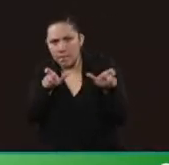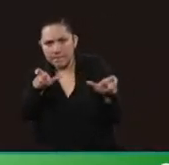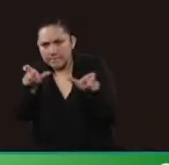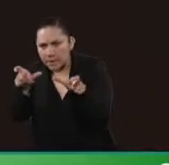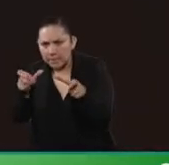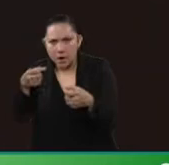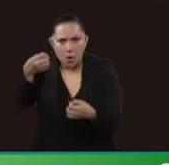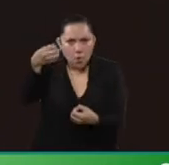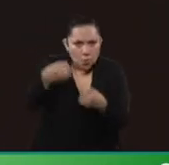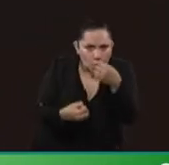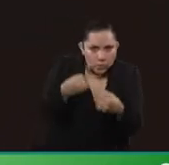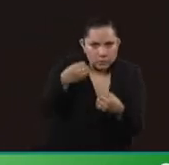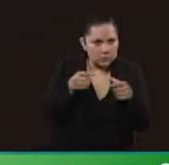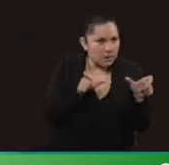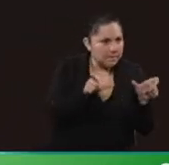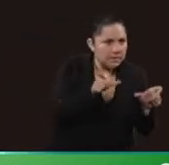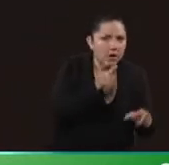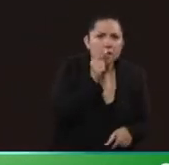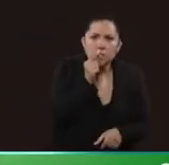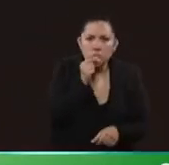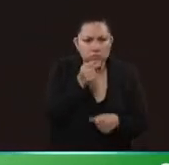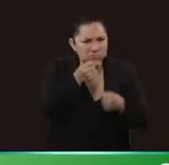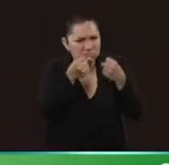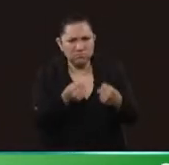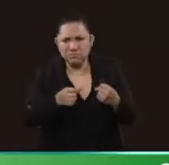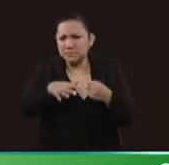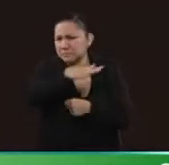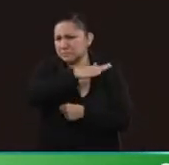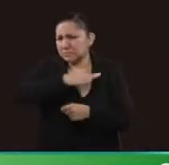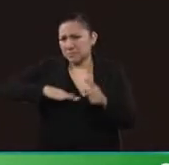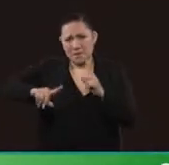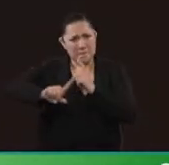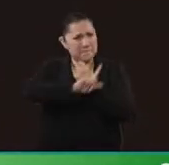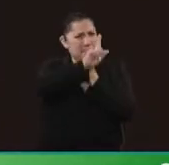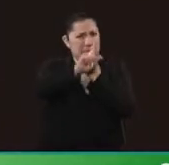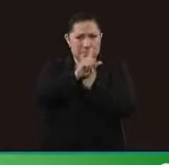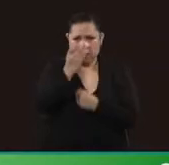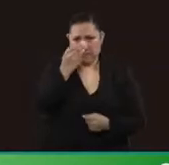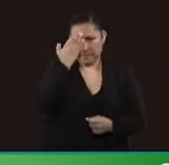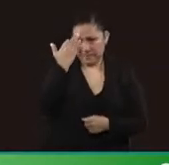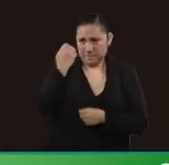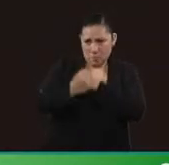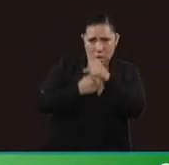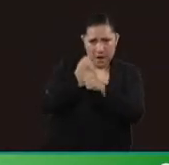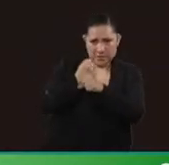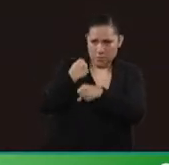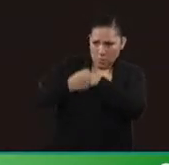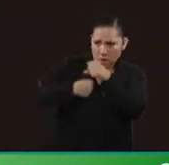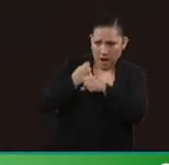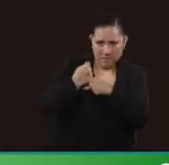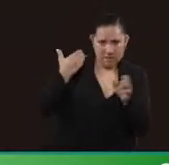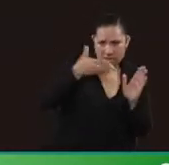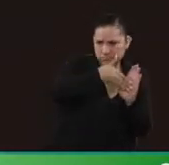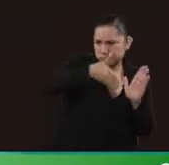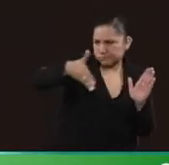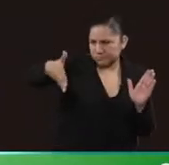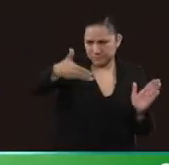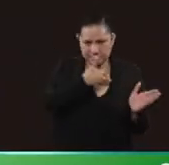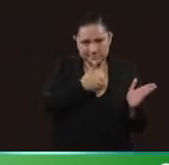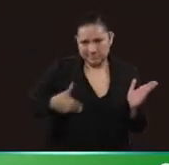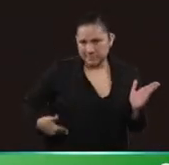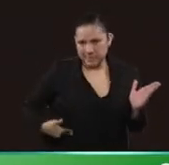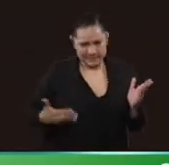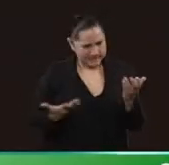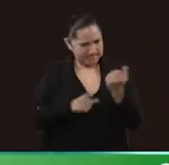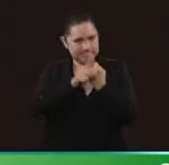los últimos sexenios Y ustedes la mayoría dolosamente y engañando al pueblo de